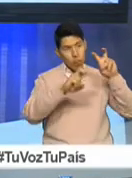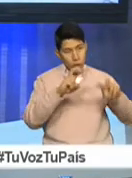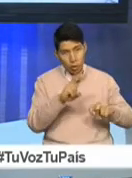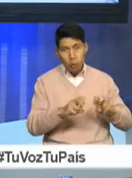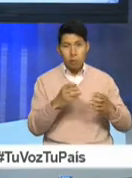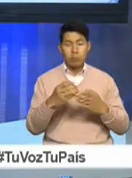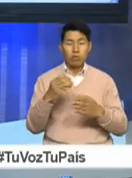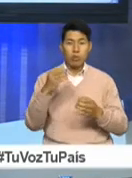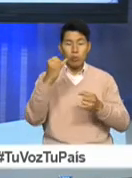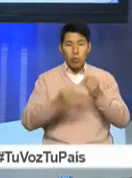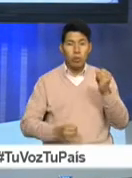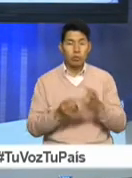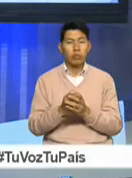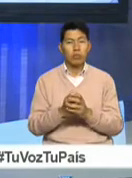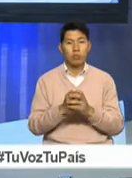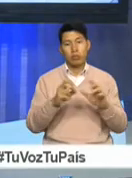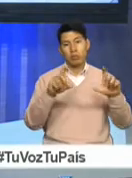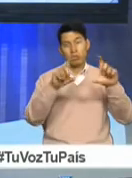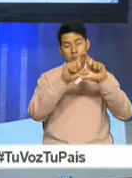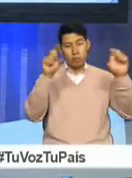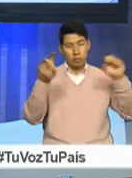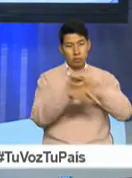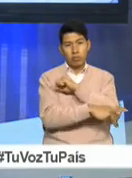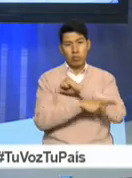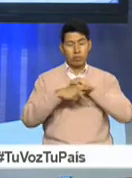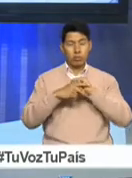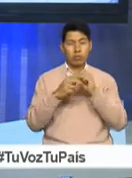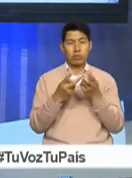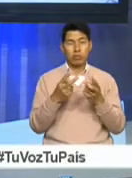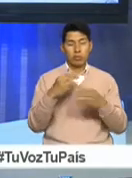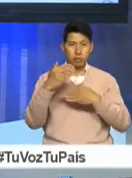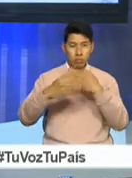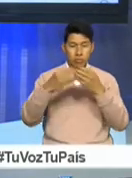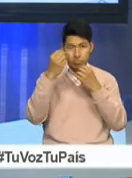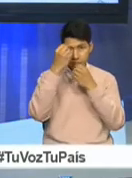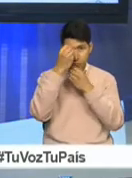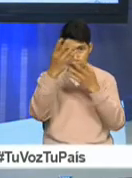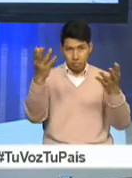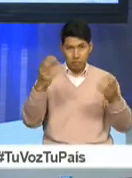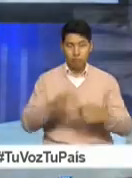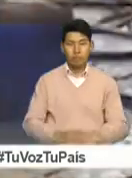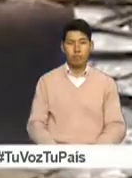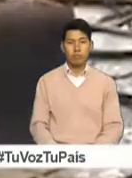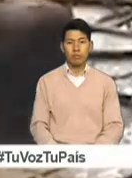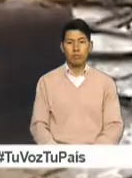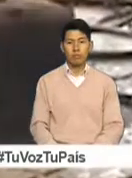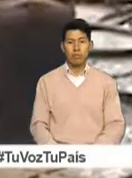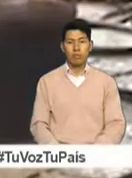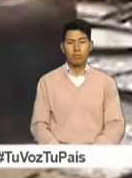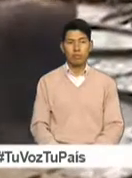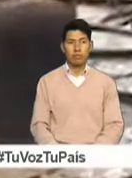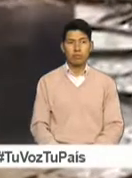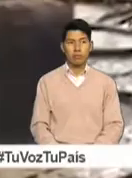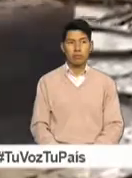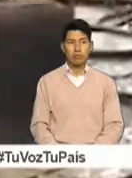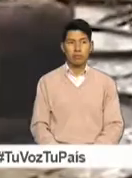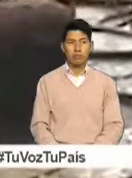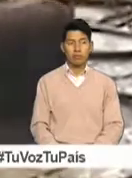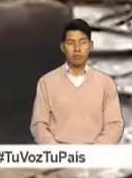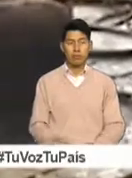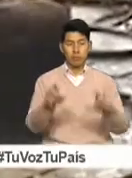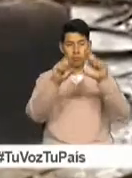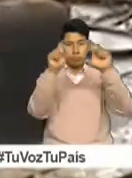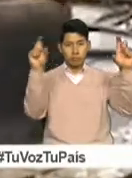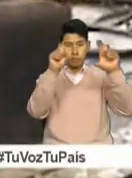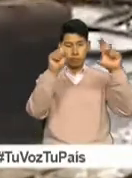pública petroamazonas conozcamos más sobre este tema en el siguiente reportaje de ecuador tv petroamazonas ep es la